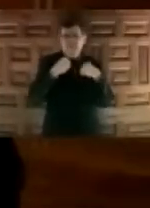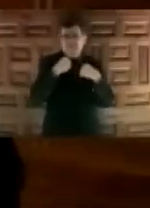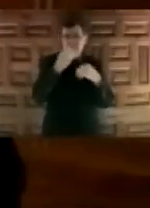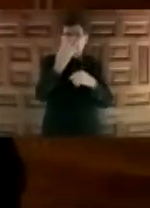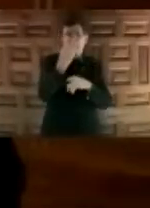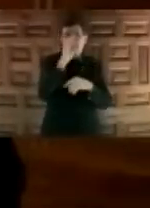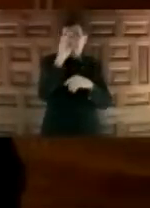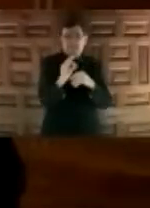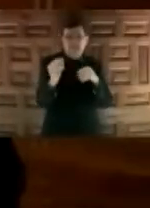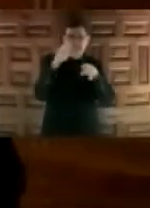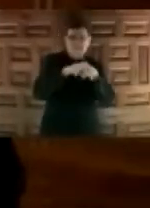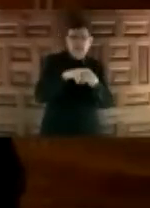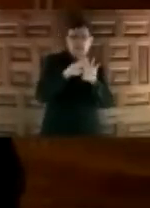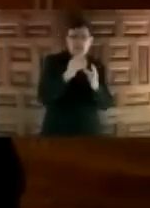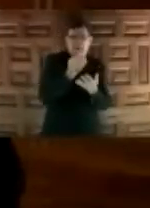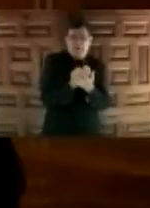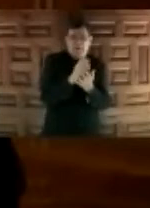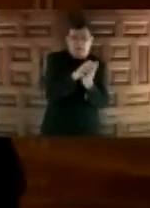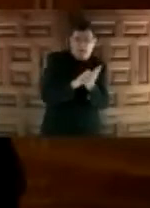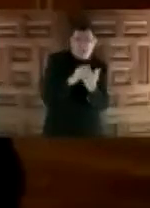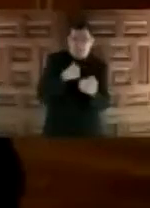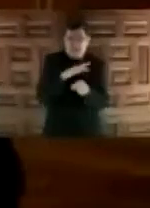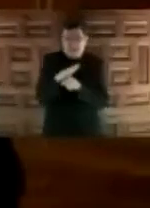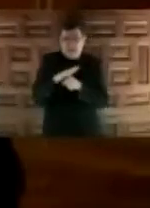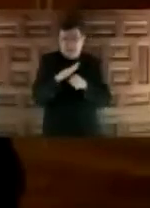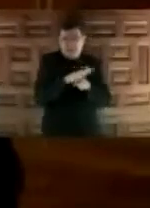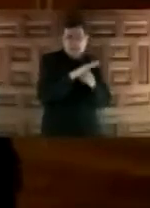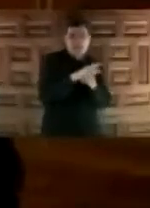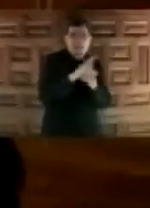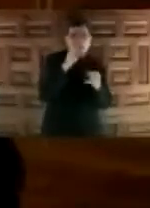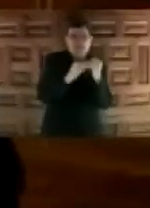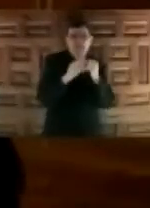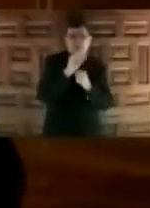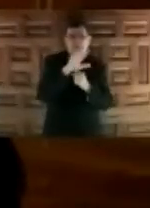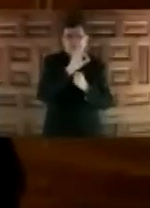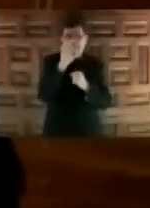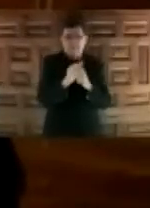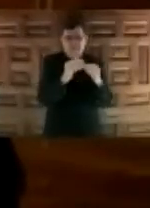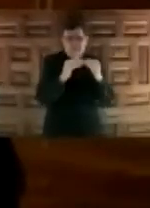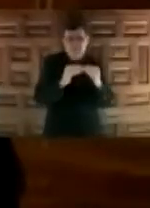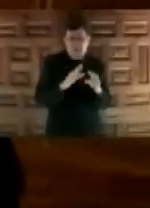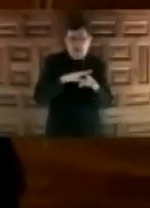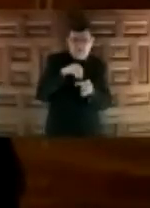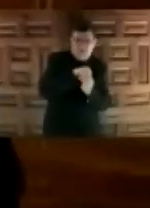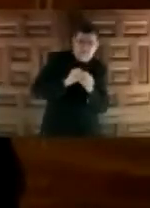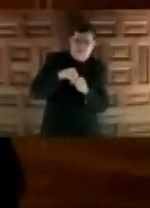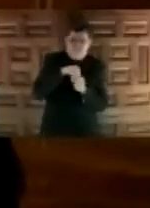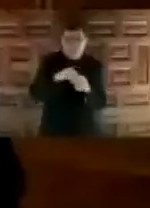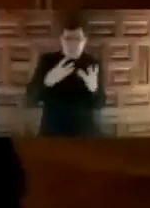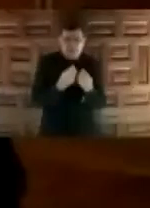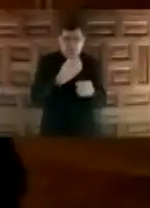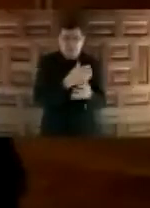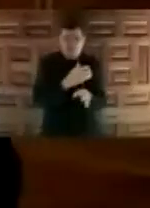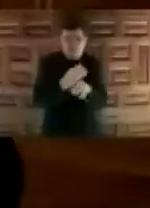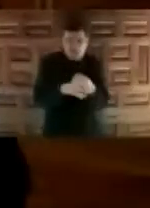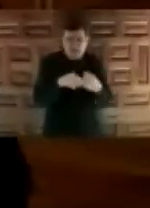El 4% ocupa la clase económica con recursos suficientes para todos. Y el 95% se encuentran amontonados junto al equipaje,